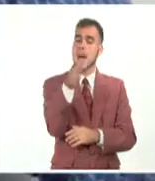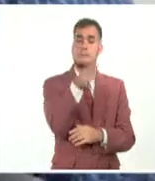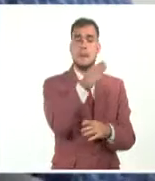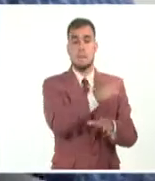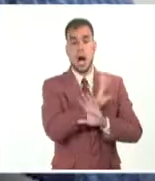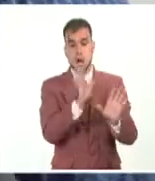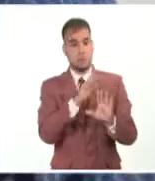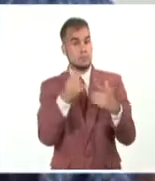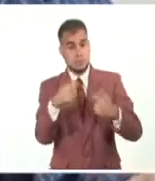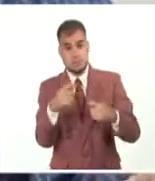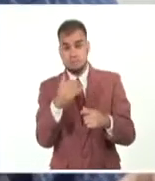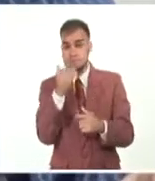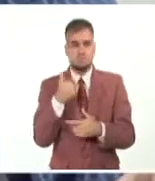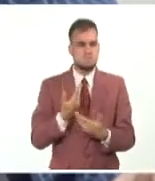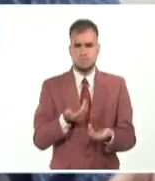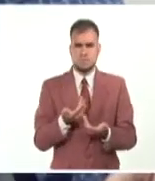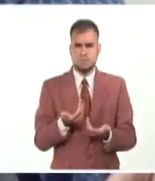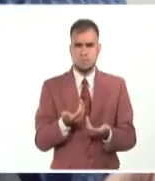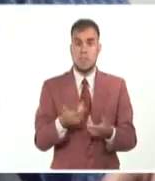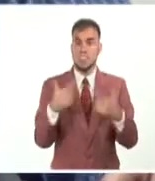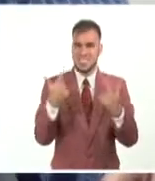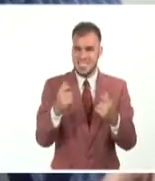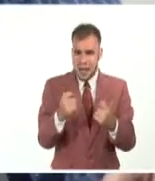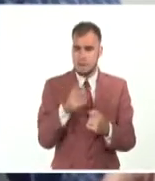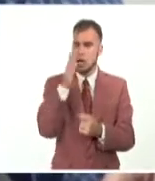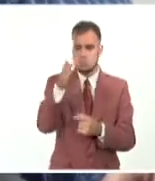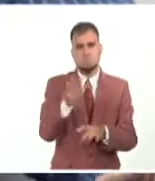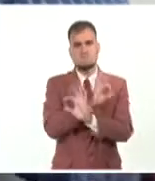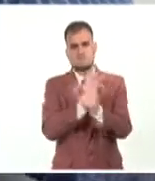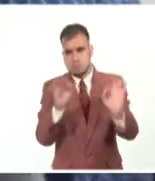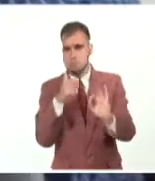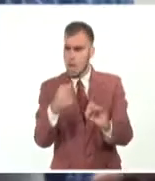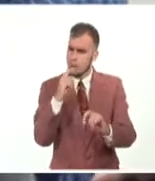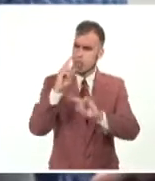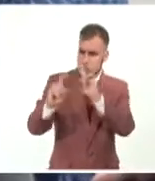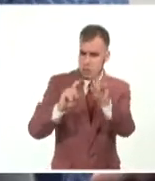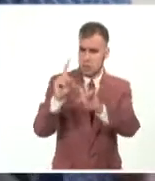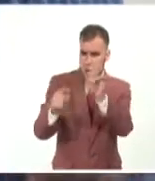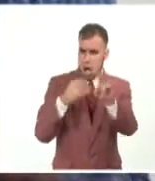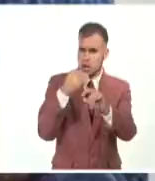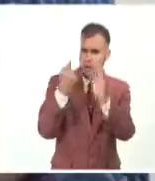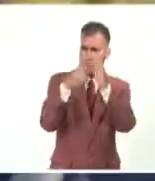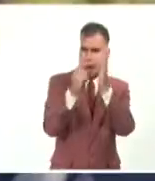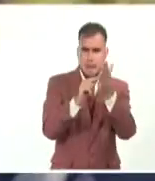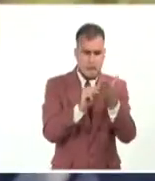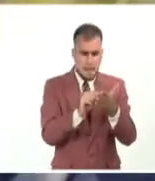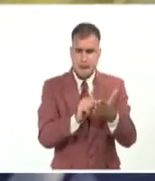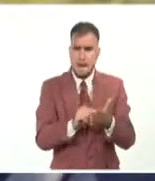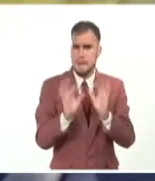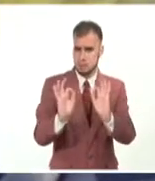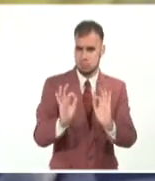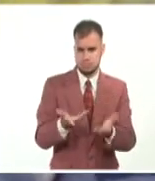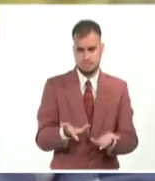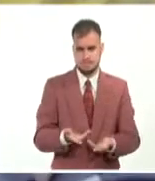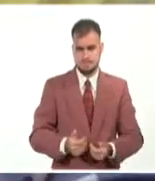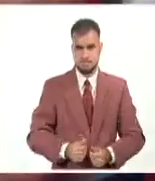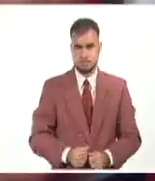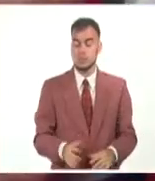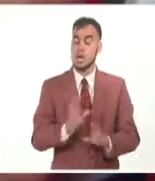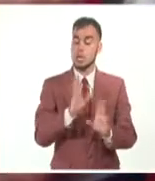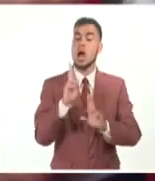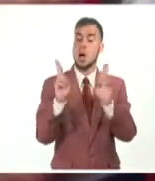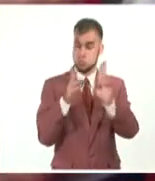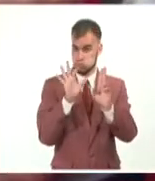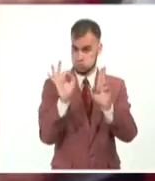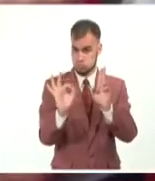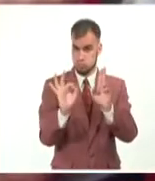dónde podemos llegar, pero que se haga con la calidad, con el rigor y como están establecidos los protocolos de salud. Se acordó además continuar con